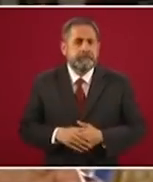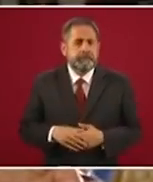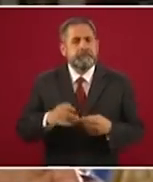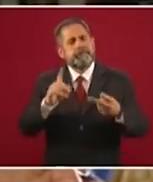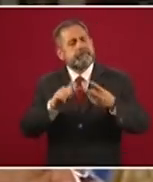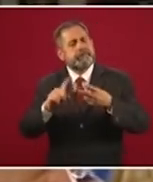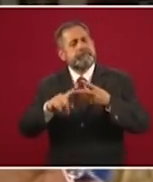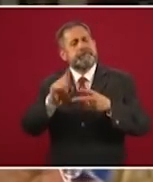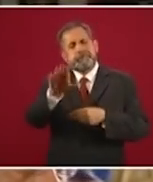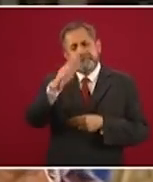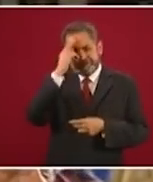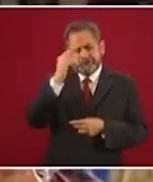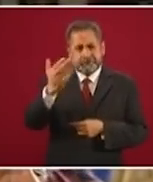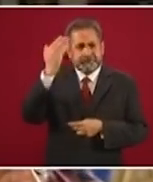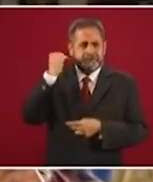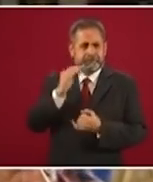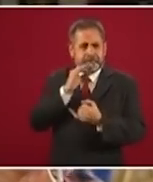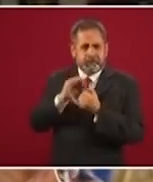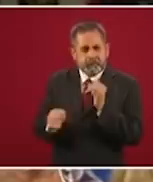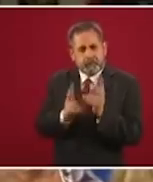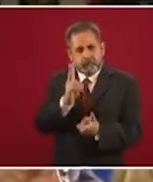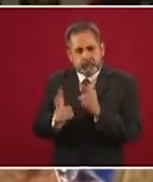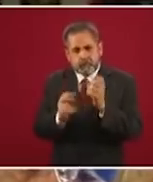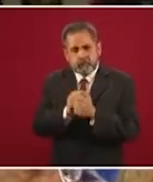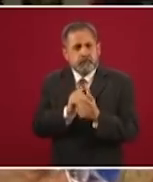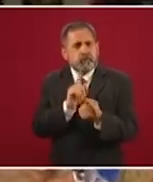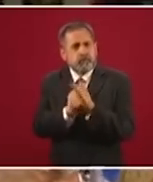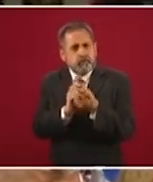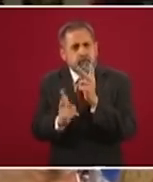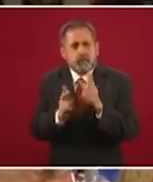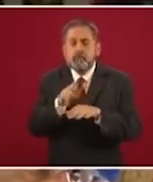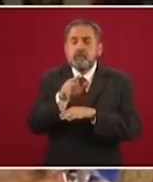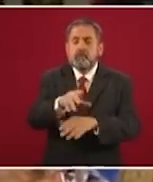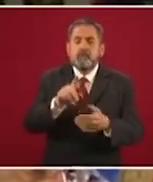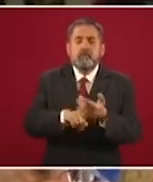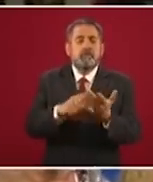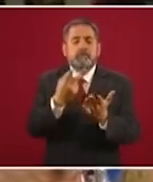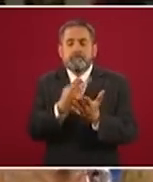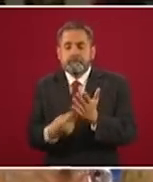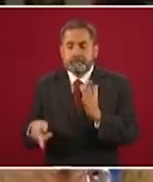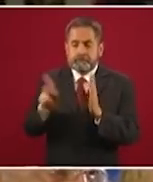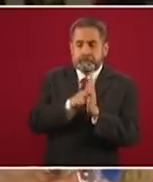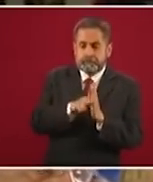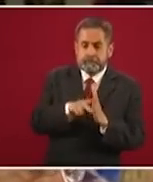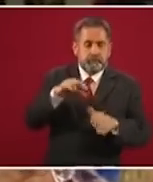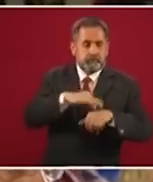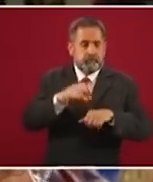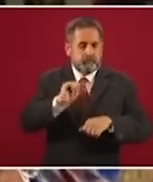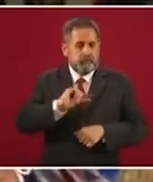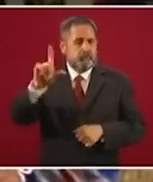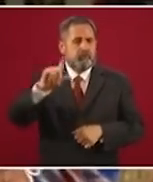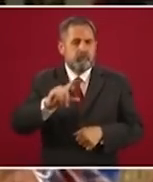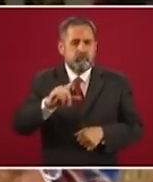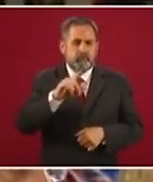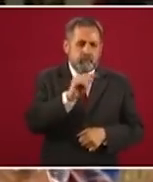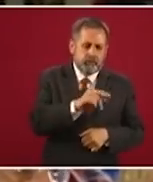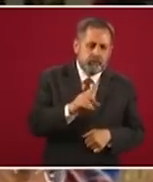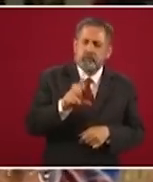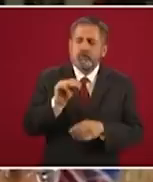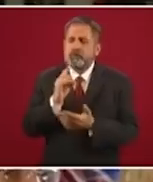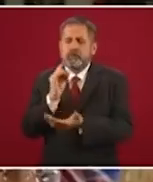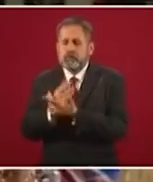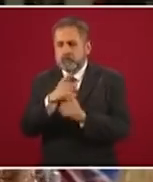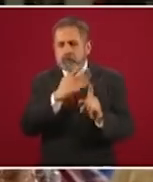tema abierto la última vez que tuvimos la oportunidad de platicar, es el asunto de las plazas de médicos especialistas, que ya me aclaró usted que no es nada más en mi